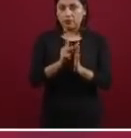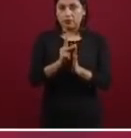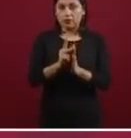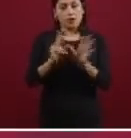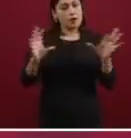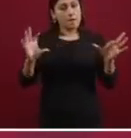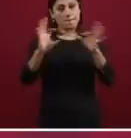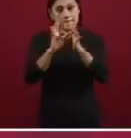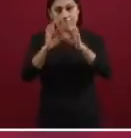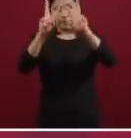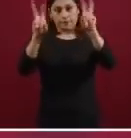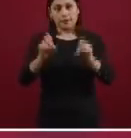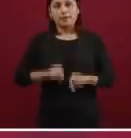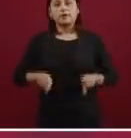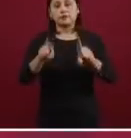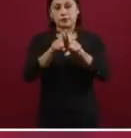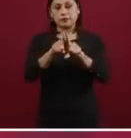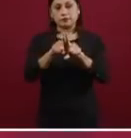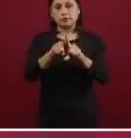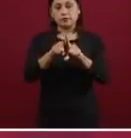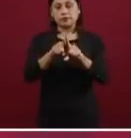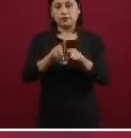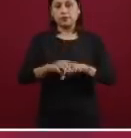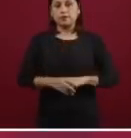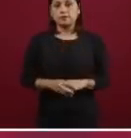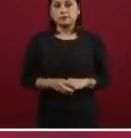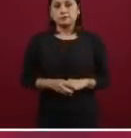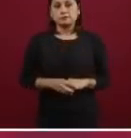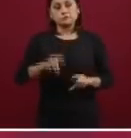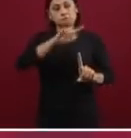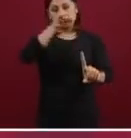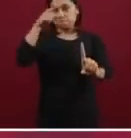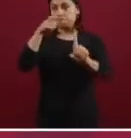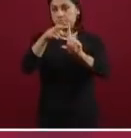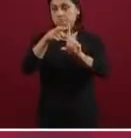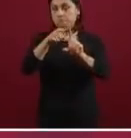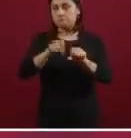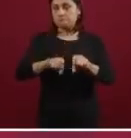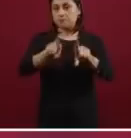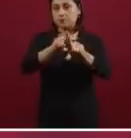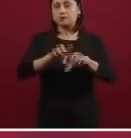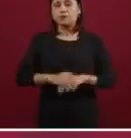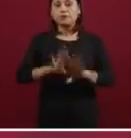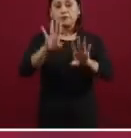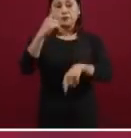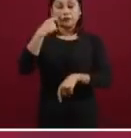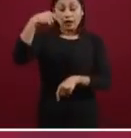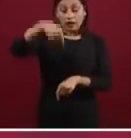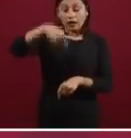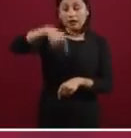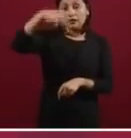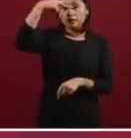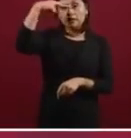mismo sentido la misma dirección en méxico necesitamos